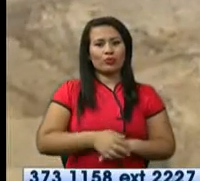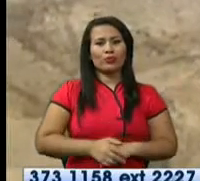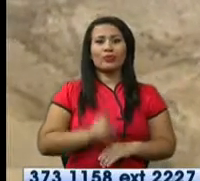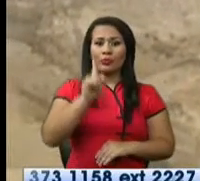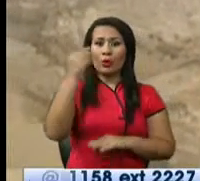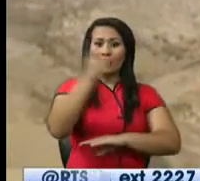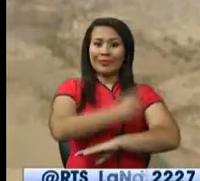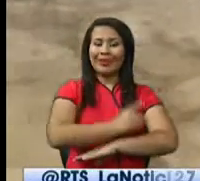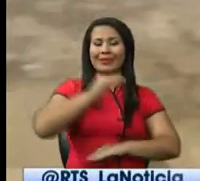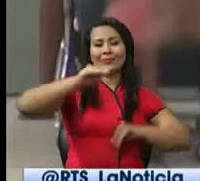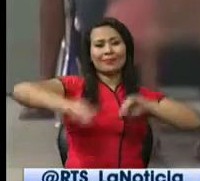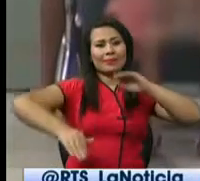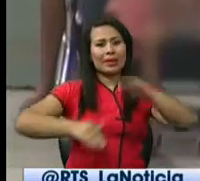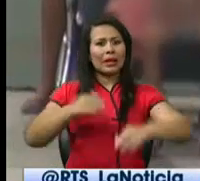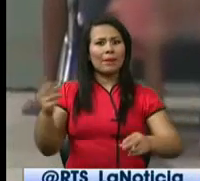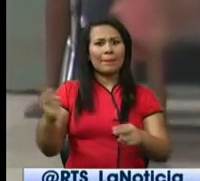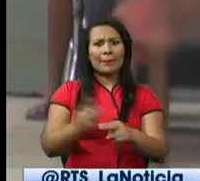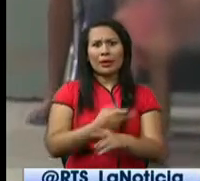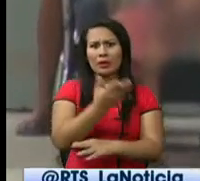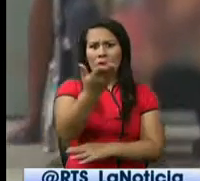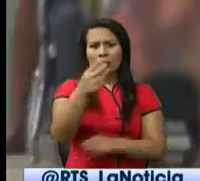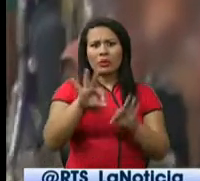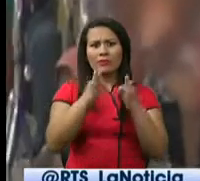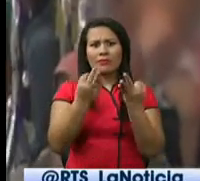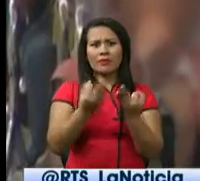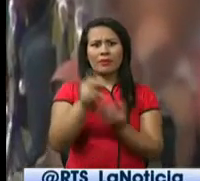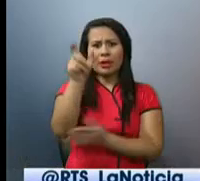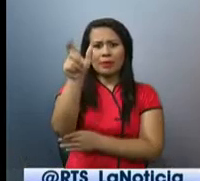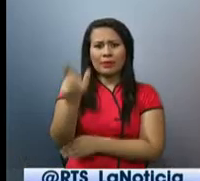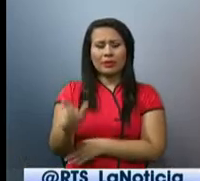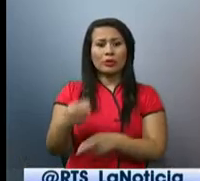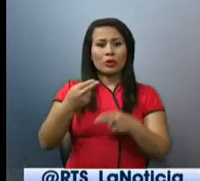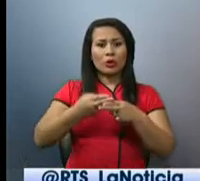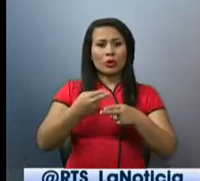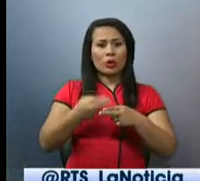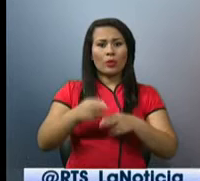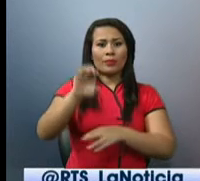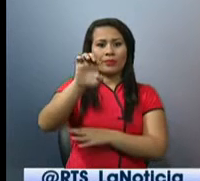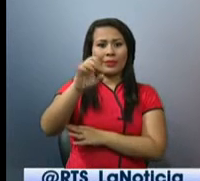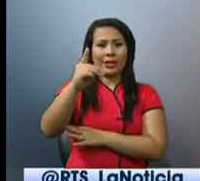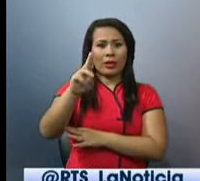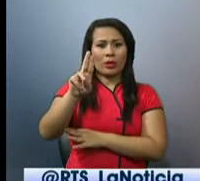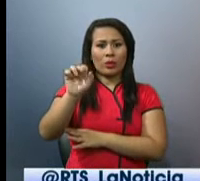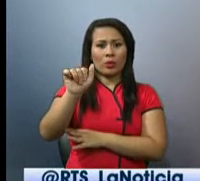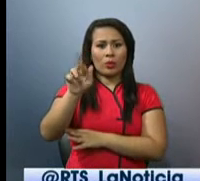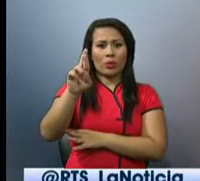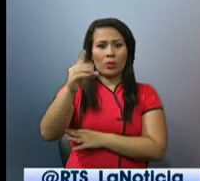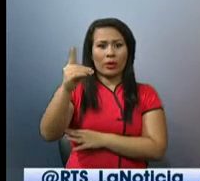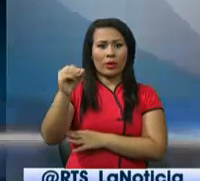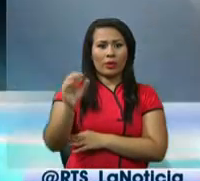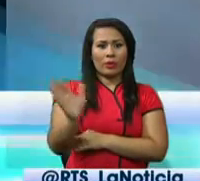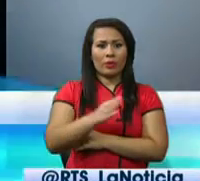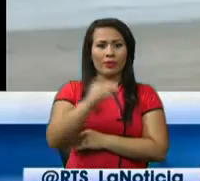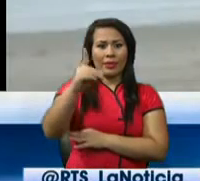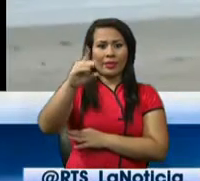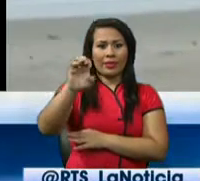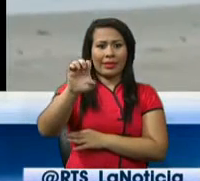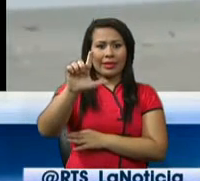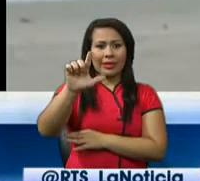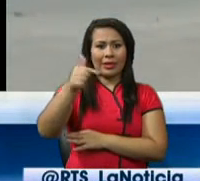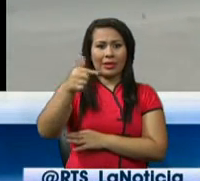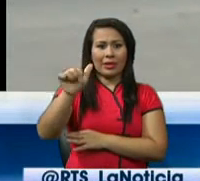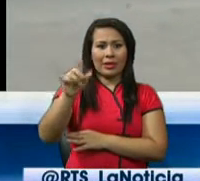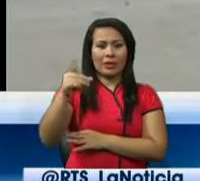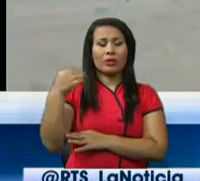playa se convirtió en tragedia para la familia del ciudadano identificado como Eduardo Delgado Bruno, de 41 años, quien